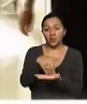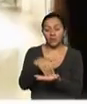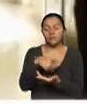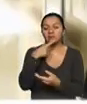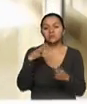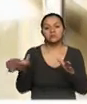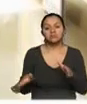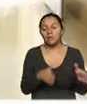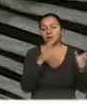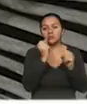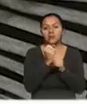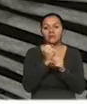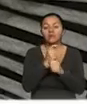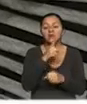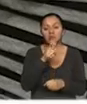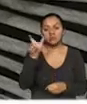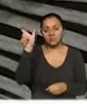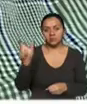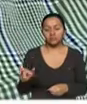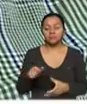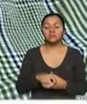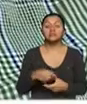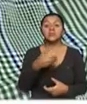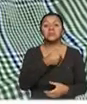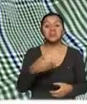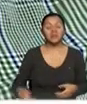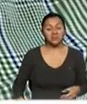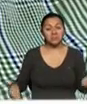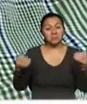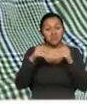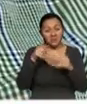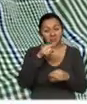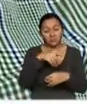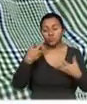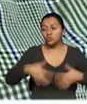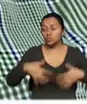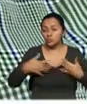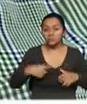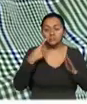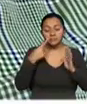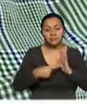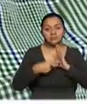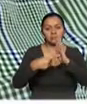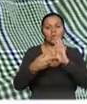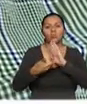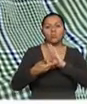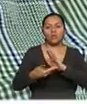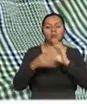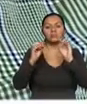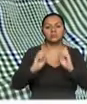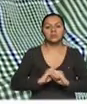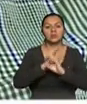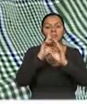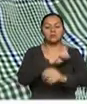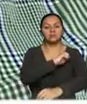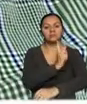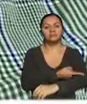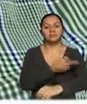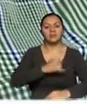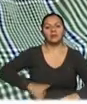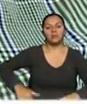acciones destacadas por Nieves. El presidente, además de ser un ente inspirador, es un modelo de valentía